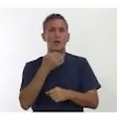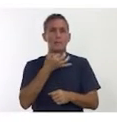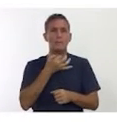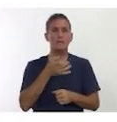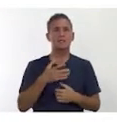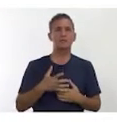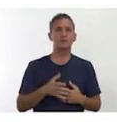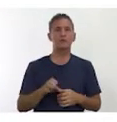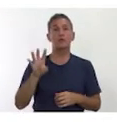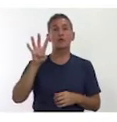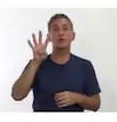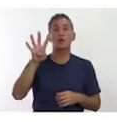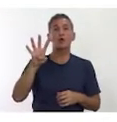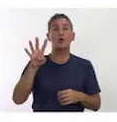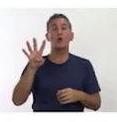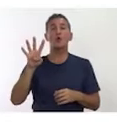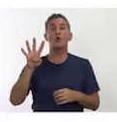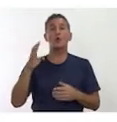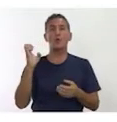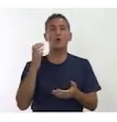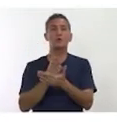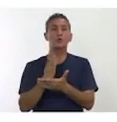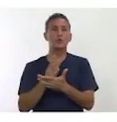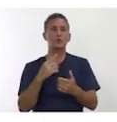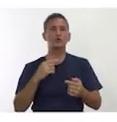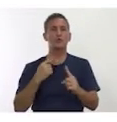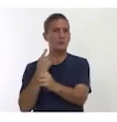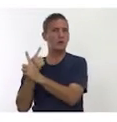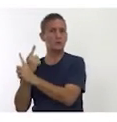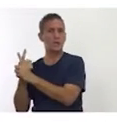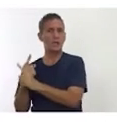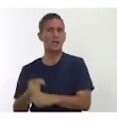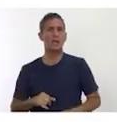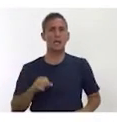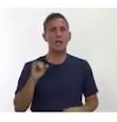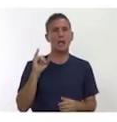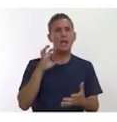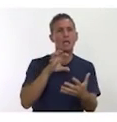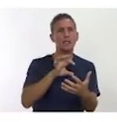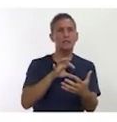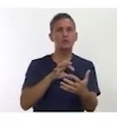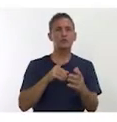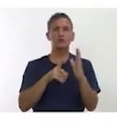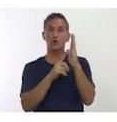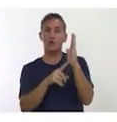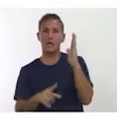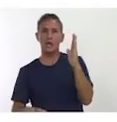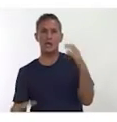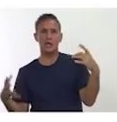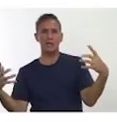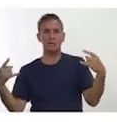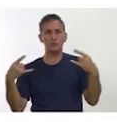cuarto curso por encuentro. Inducción electromagnética. Y